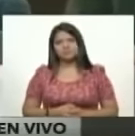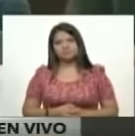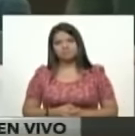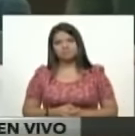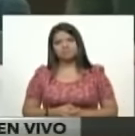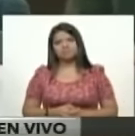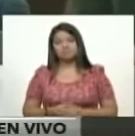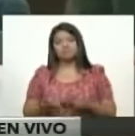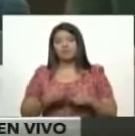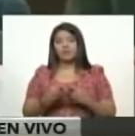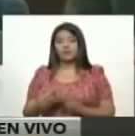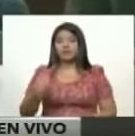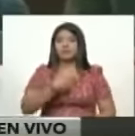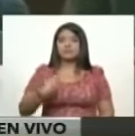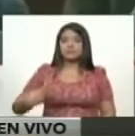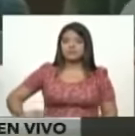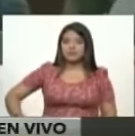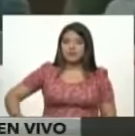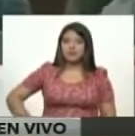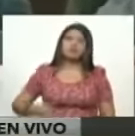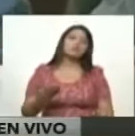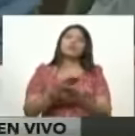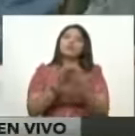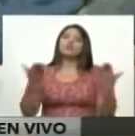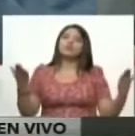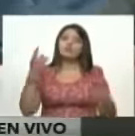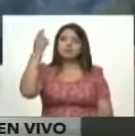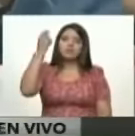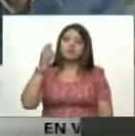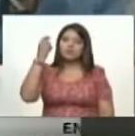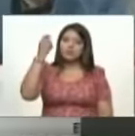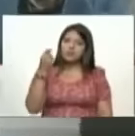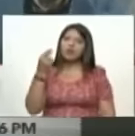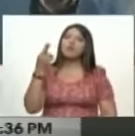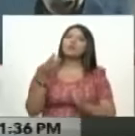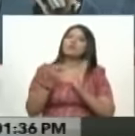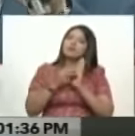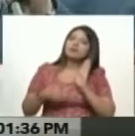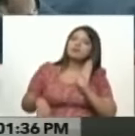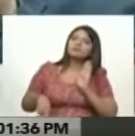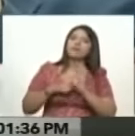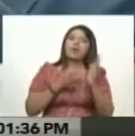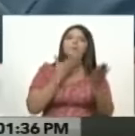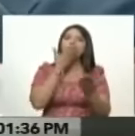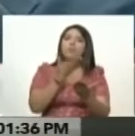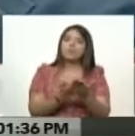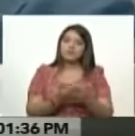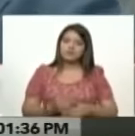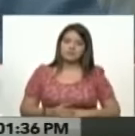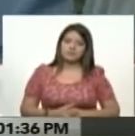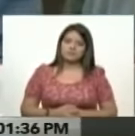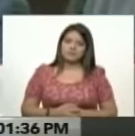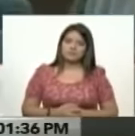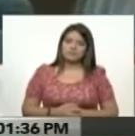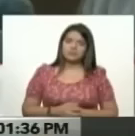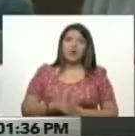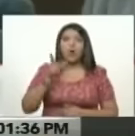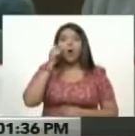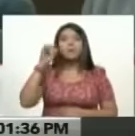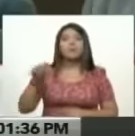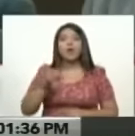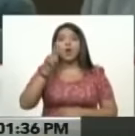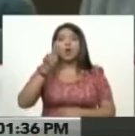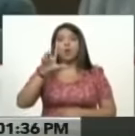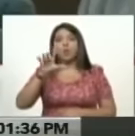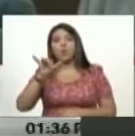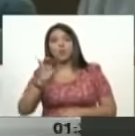Por eso, señor presidente y ciudadanos diputados, ratifico la propuesta hecha por Julio César Reyes